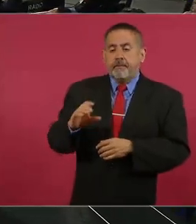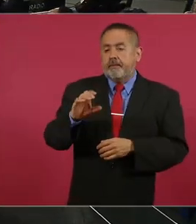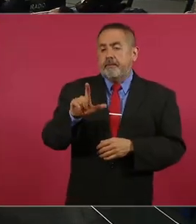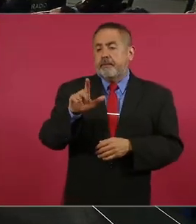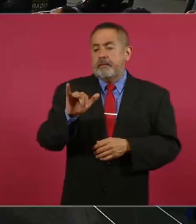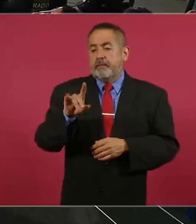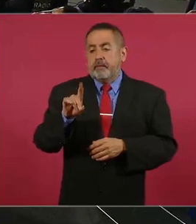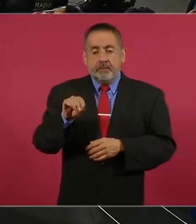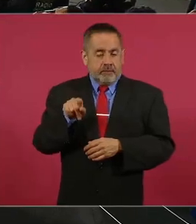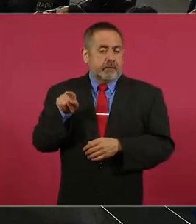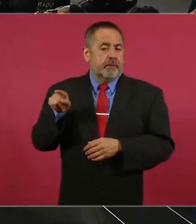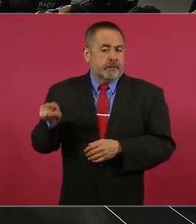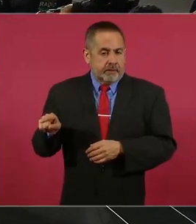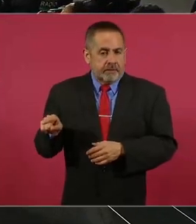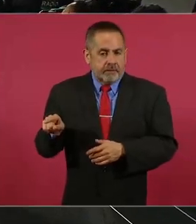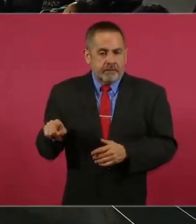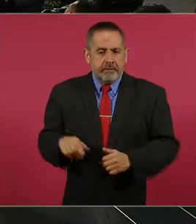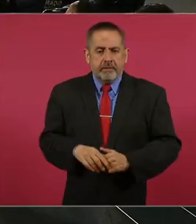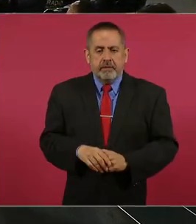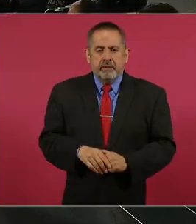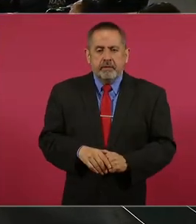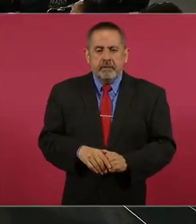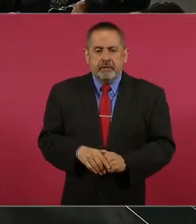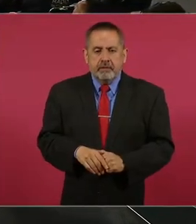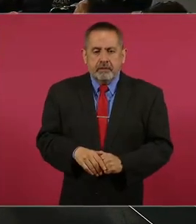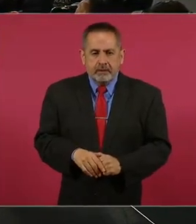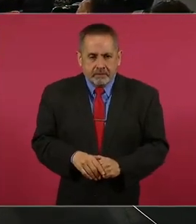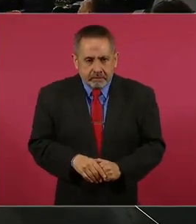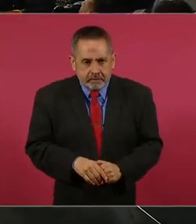que estaba